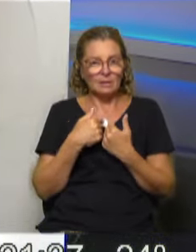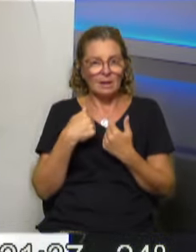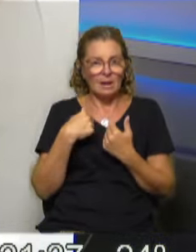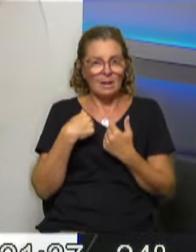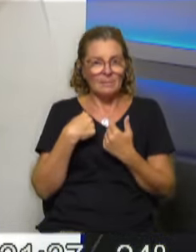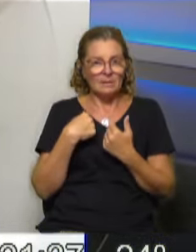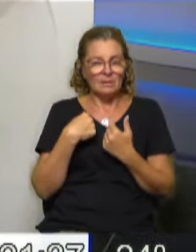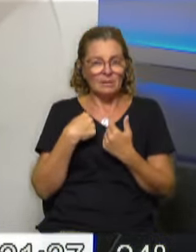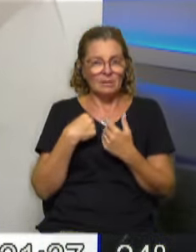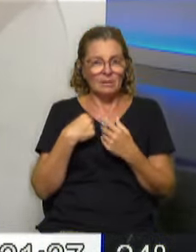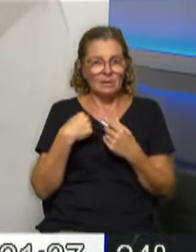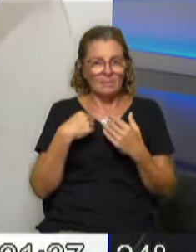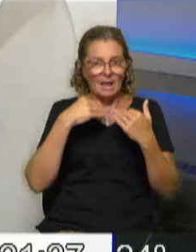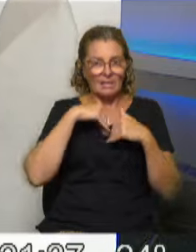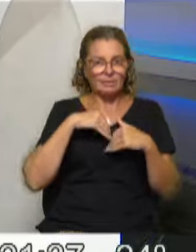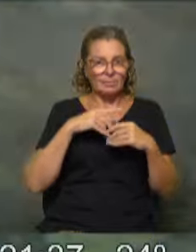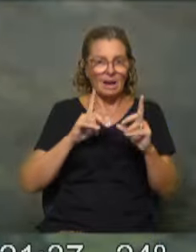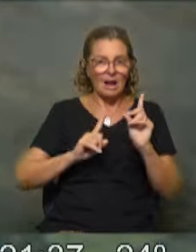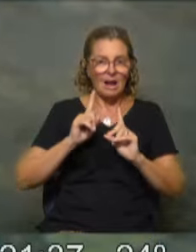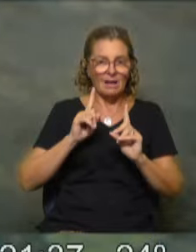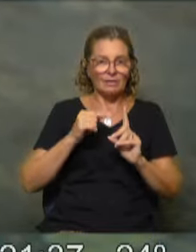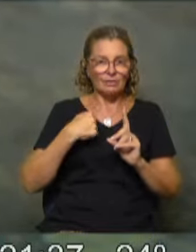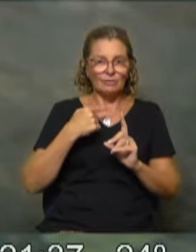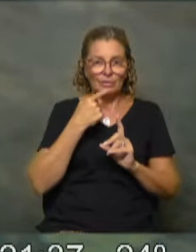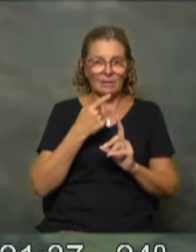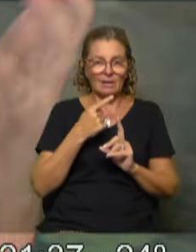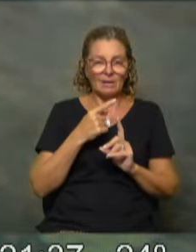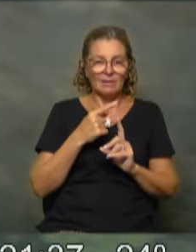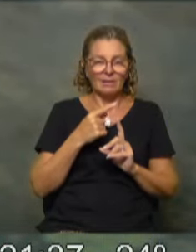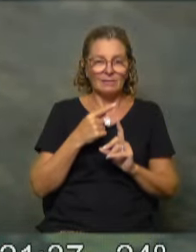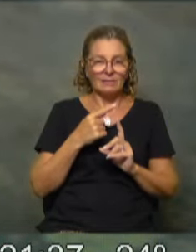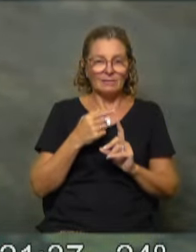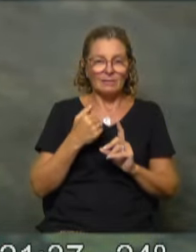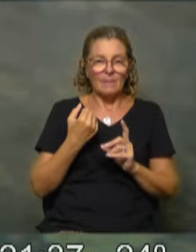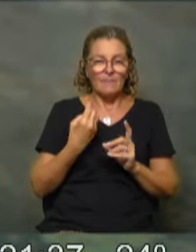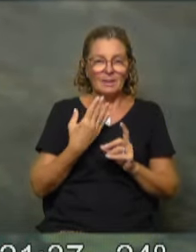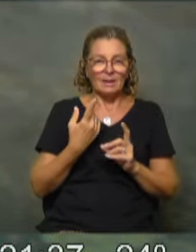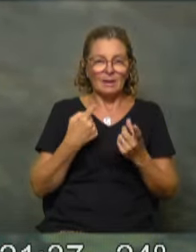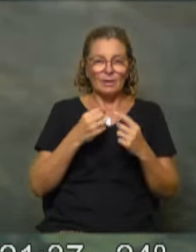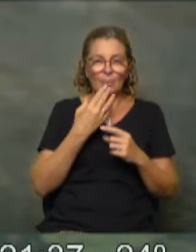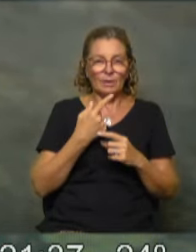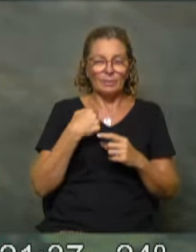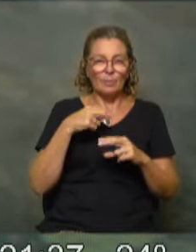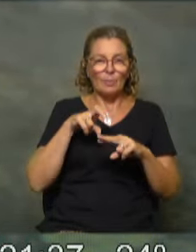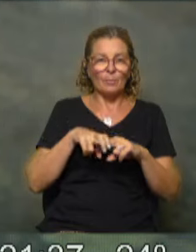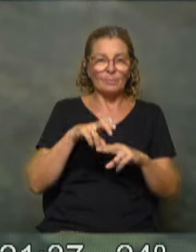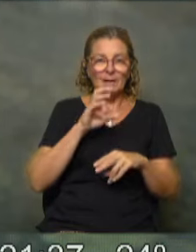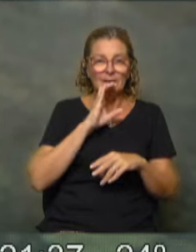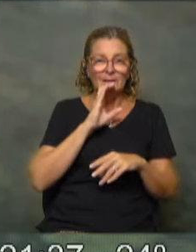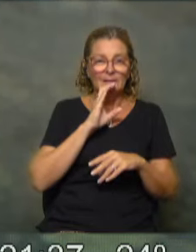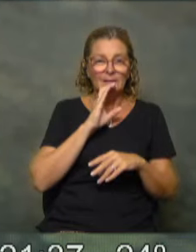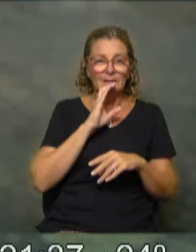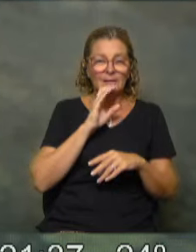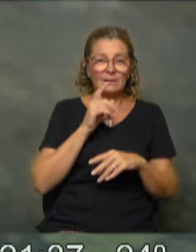pasar algo para que llegue, y es como desde afuera. Pero bueno, yo no soy un buen público. Yo me río cuando no hay que